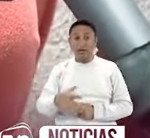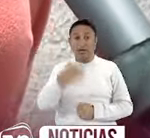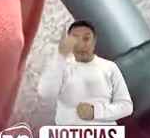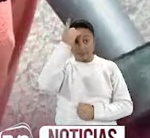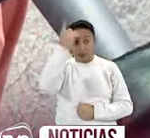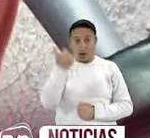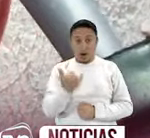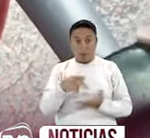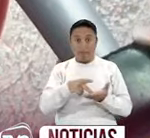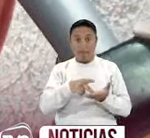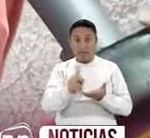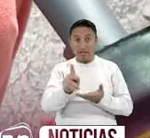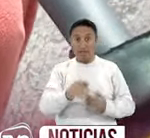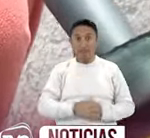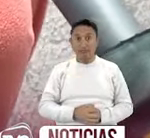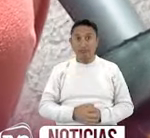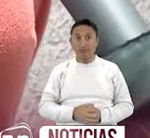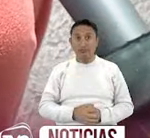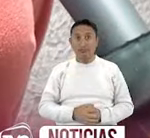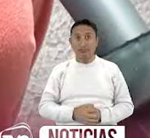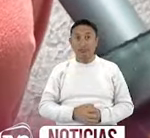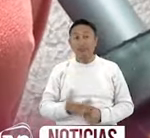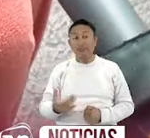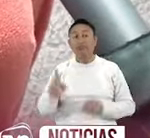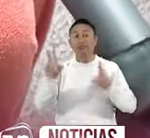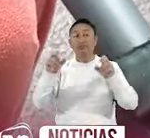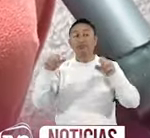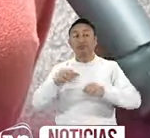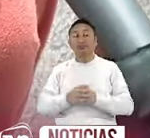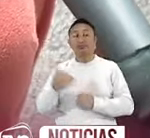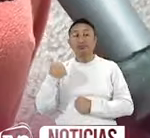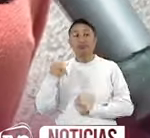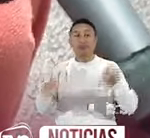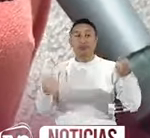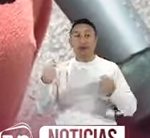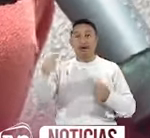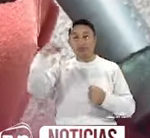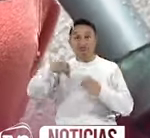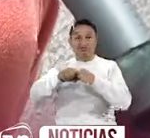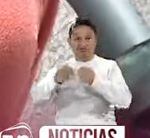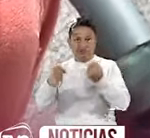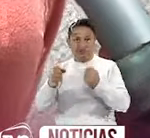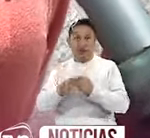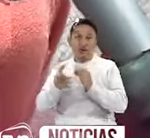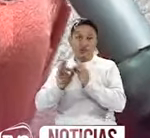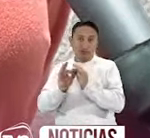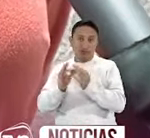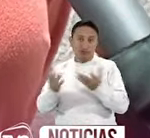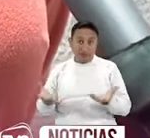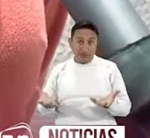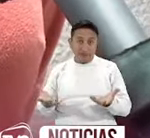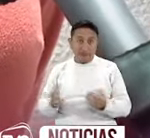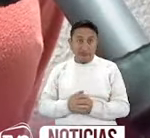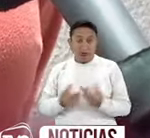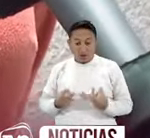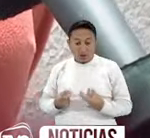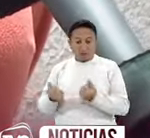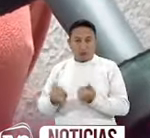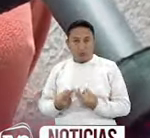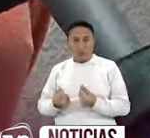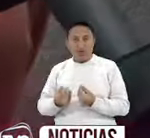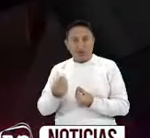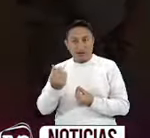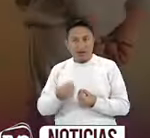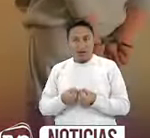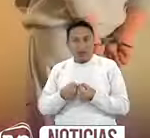pagar. El tema de la ventana de mi carro obviamente también se tuvo que arreglar, entonces sí es una pérdida económica considerable. Como